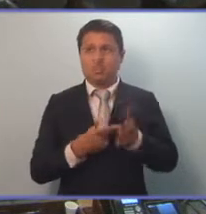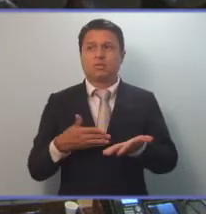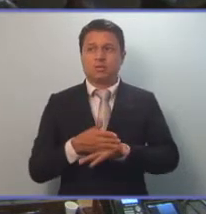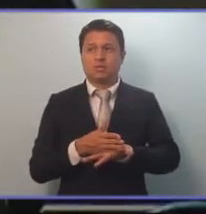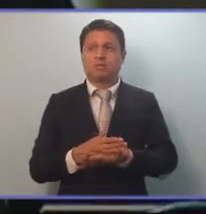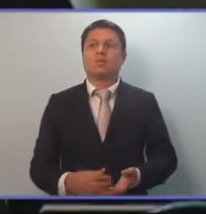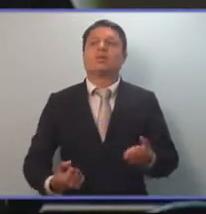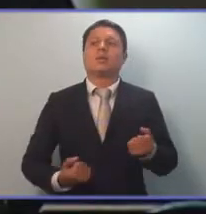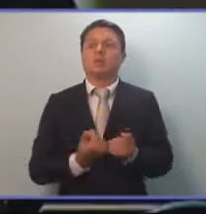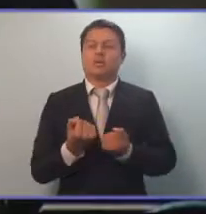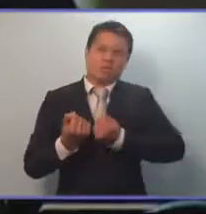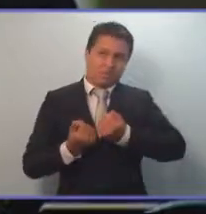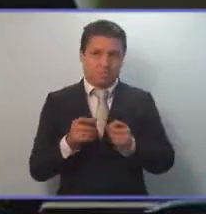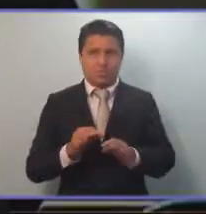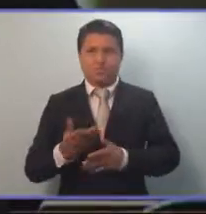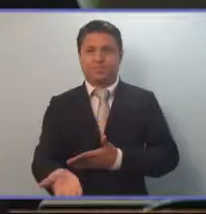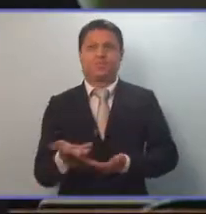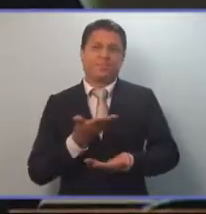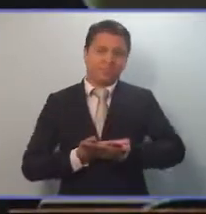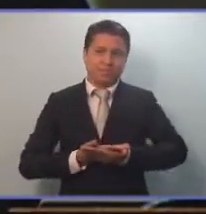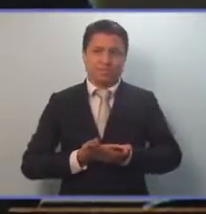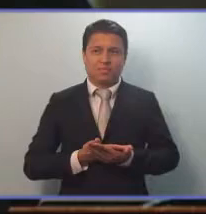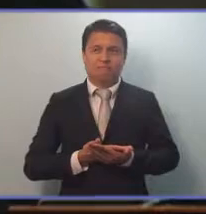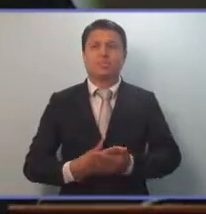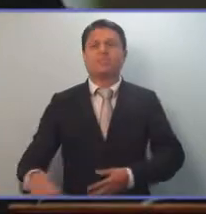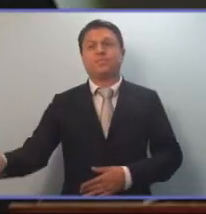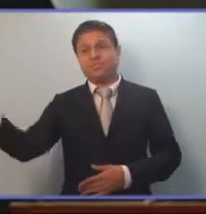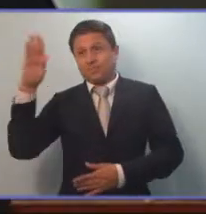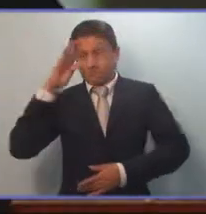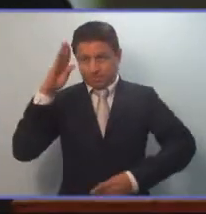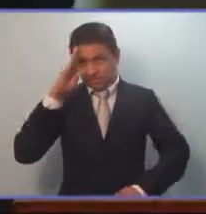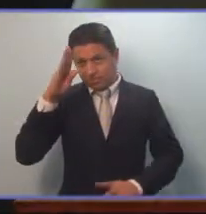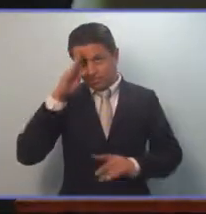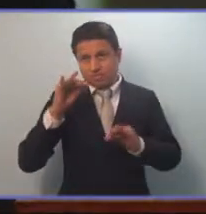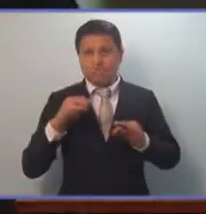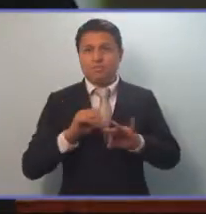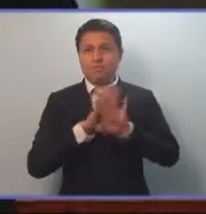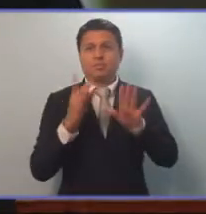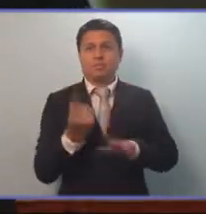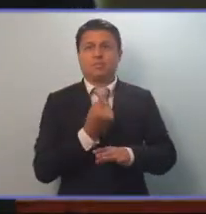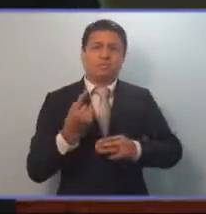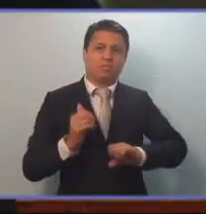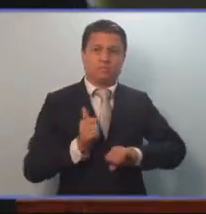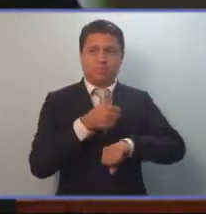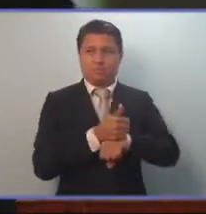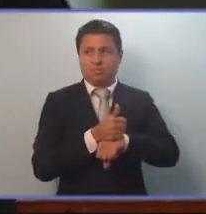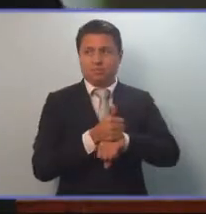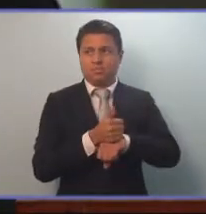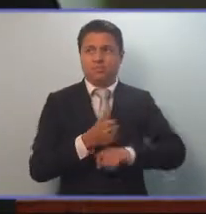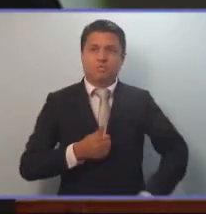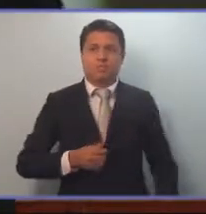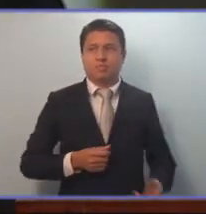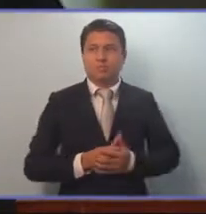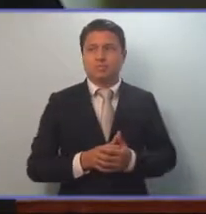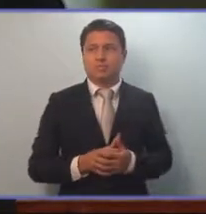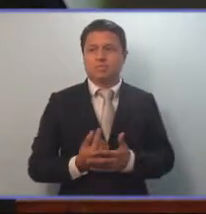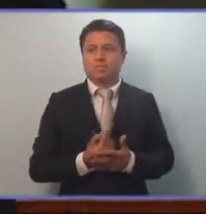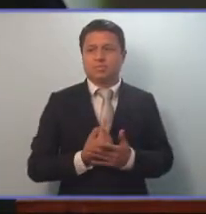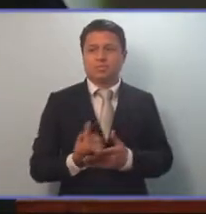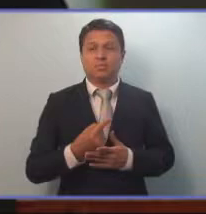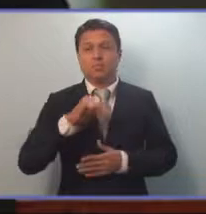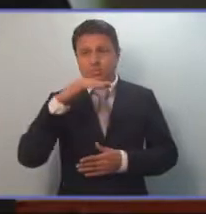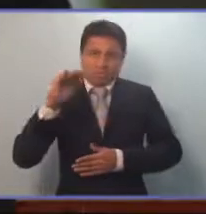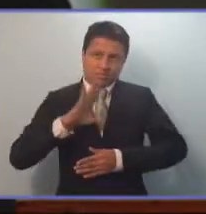en apoyo a esta iniciativa. Saludar, por supuesto, a todos los miembros de la Fundación en Pro del Artista Adulto Mayor del